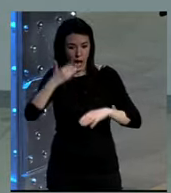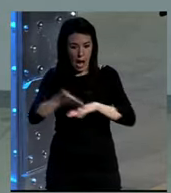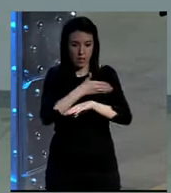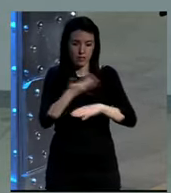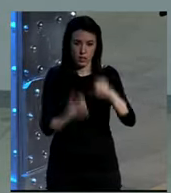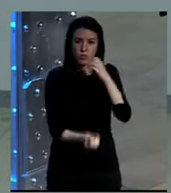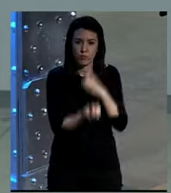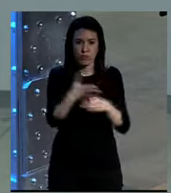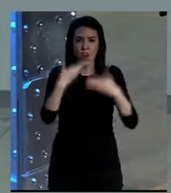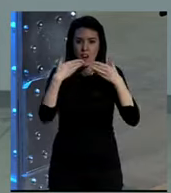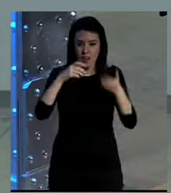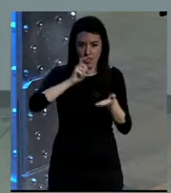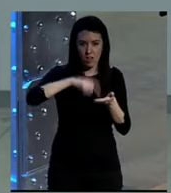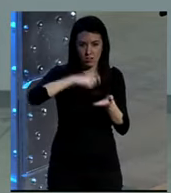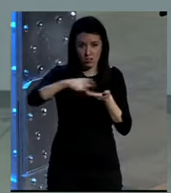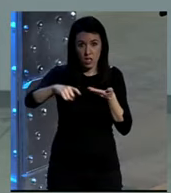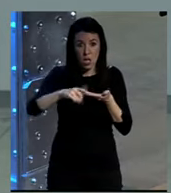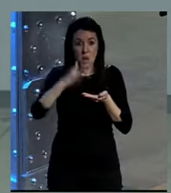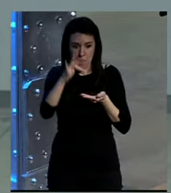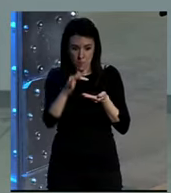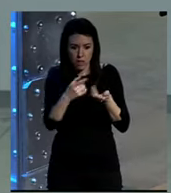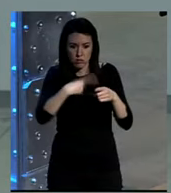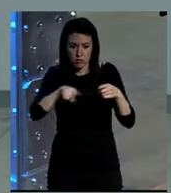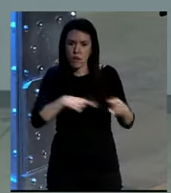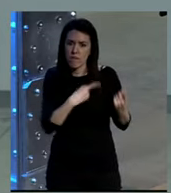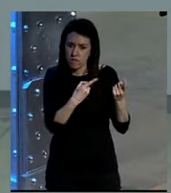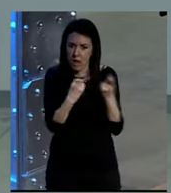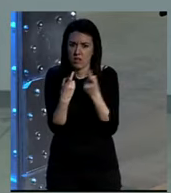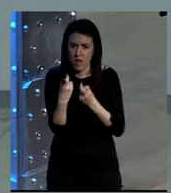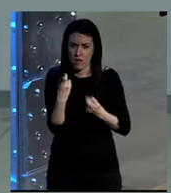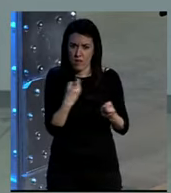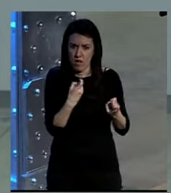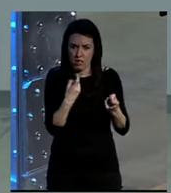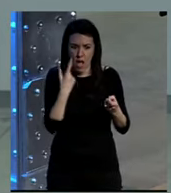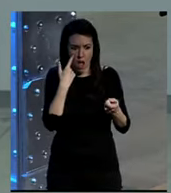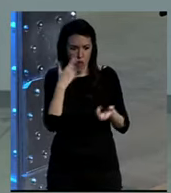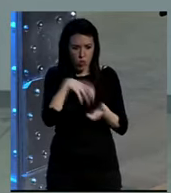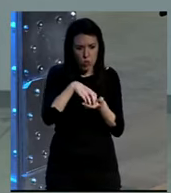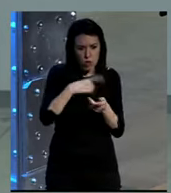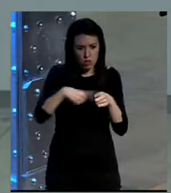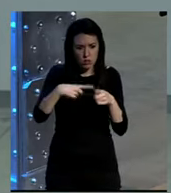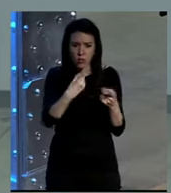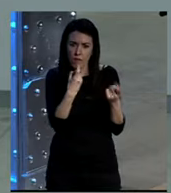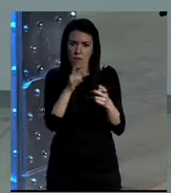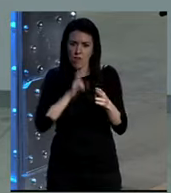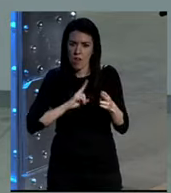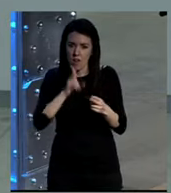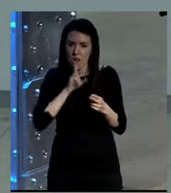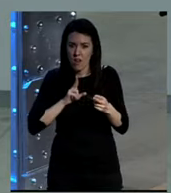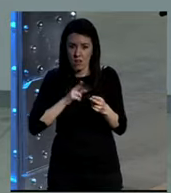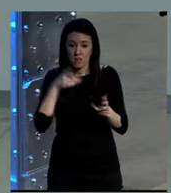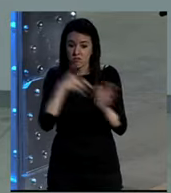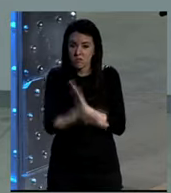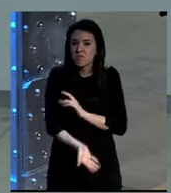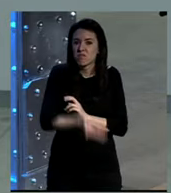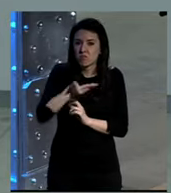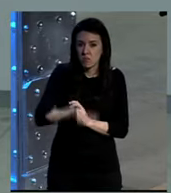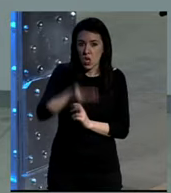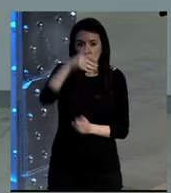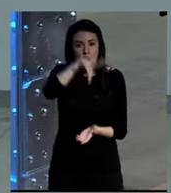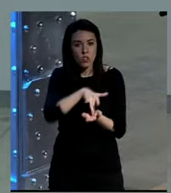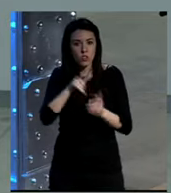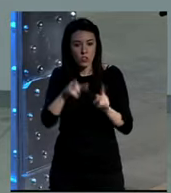España y que deja preguntas pendientes para resolver. Y bueno, pues ese es el gran valor que tiene, que